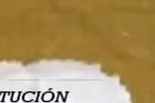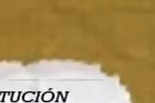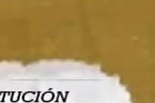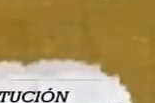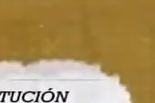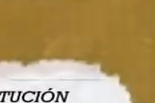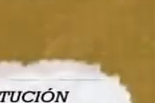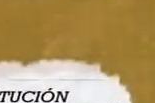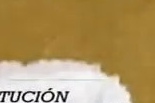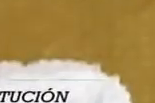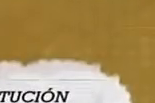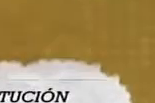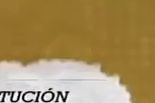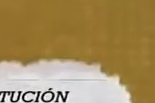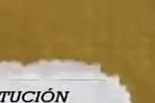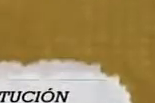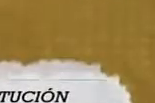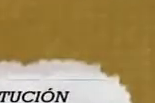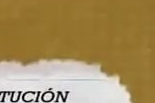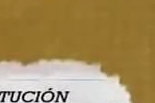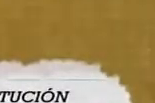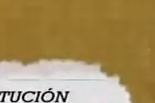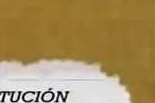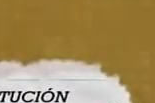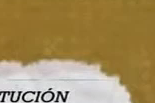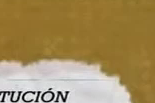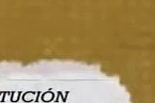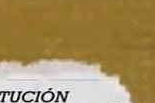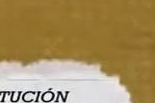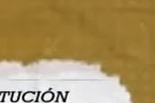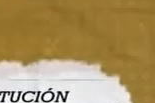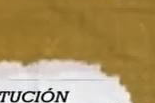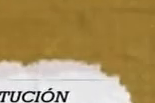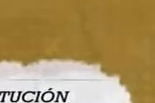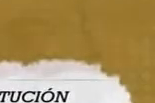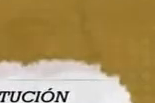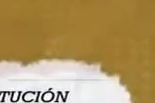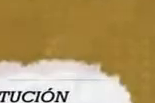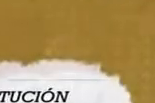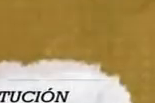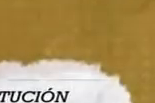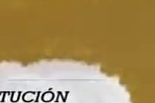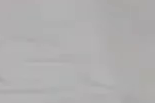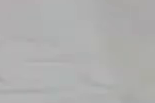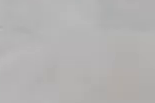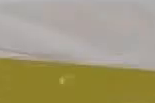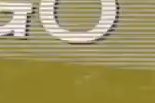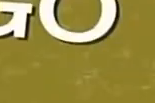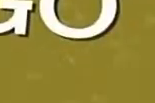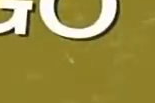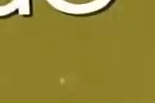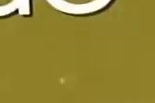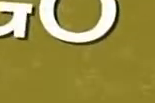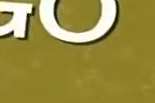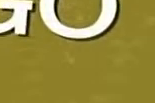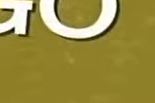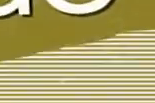consagrados en la Constitución Política y en los instrumentos internacionales ratificados por el Perú.